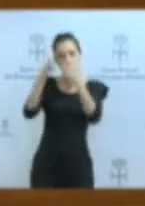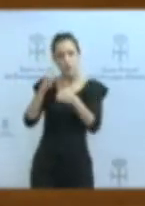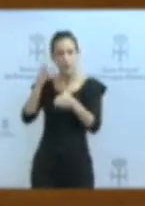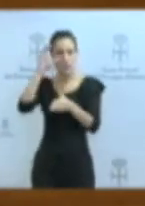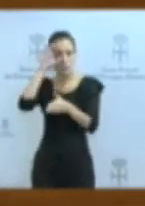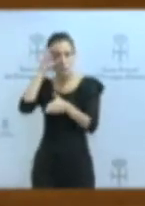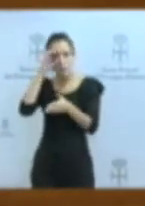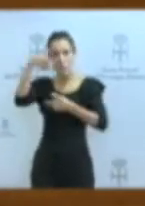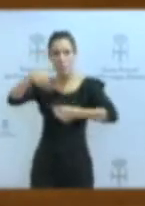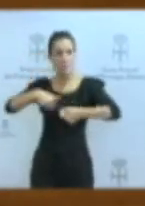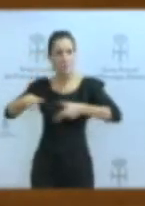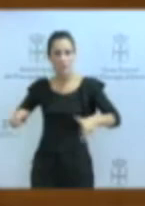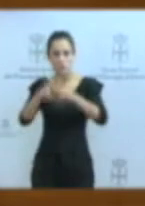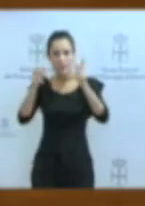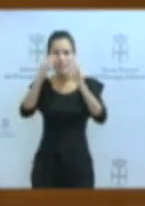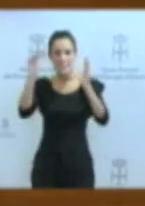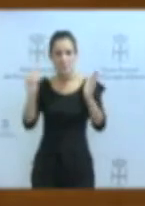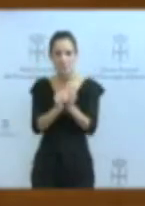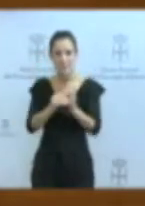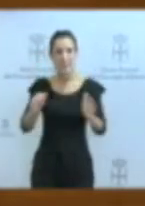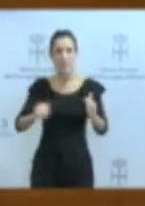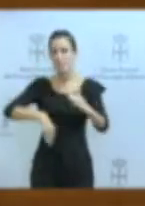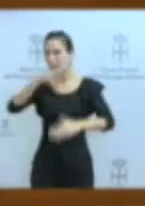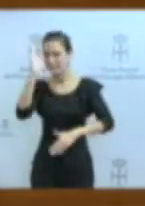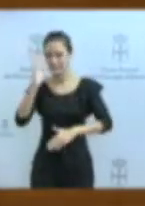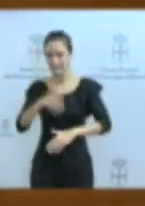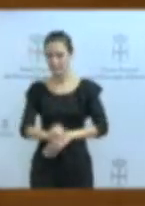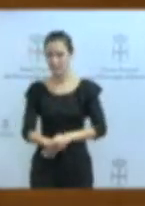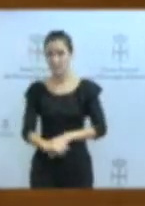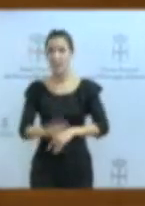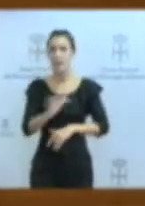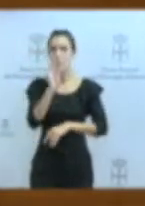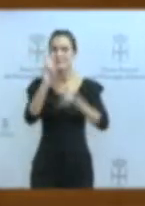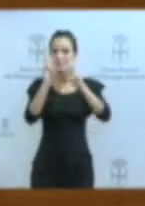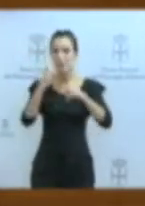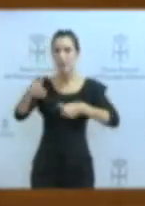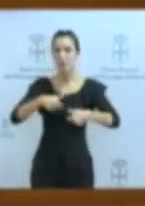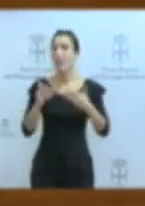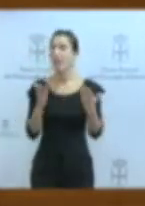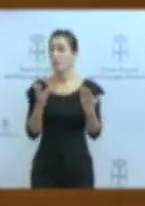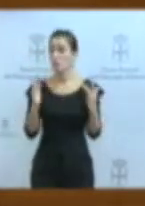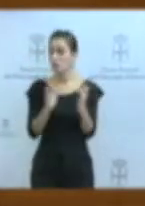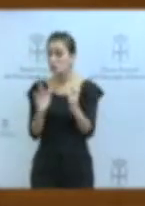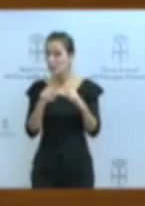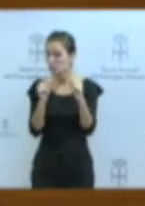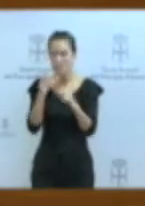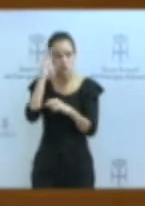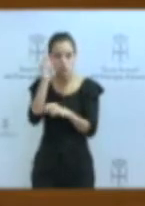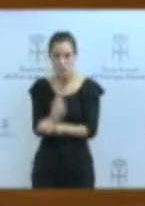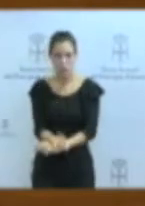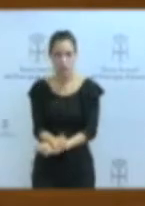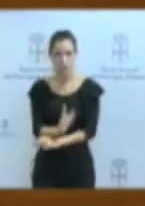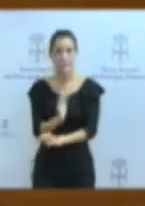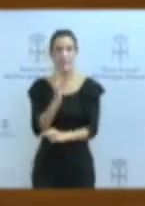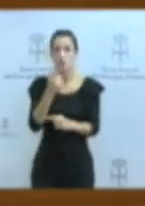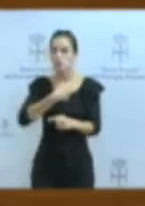demandas de conectividad de la mayoría en Asturias. Y lo que es inaceptable es que su Gobierno siga sin ver ese problema, que atienda determinadas demandas